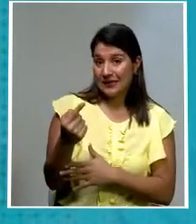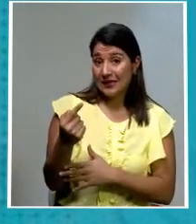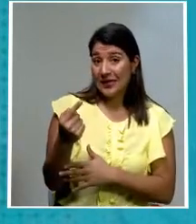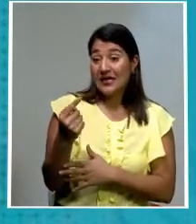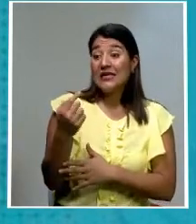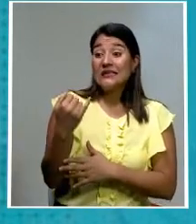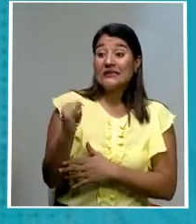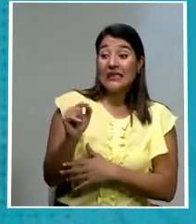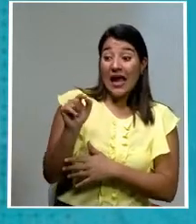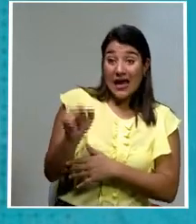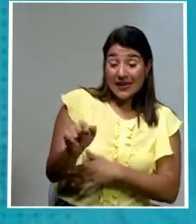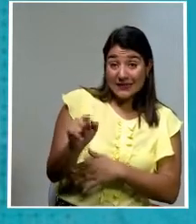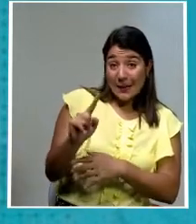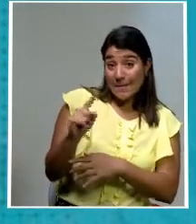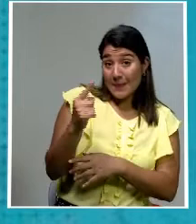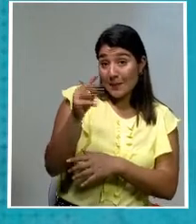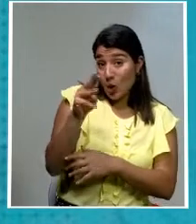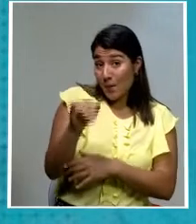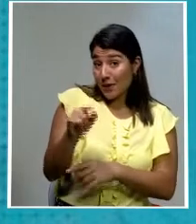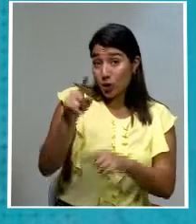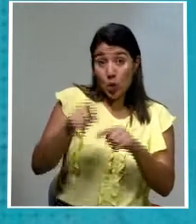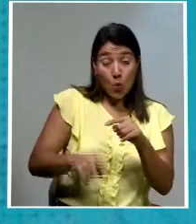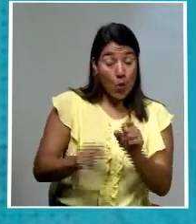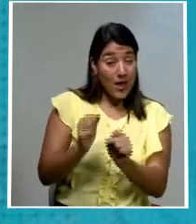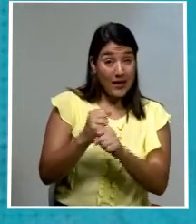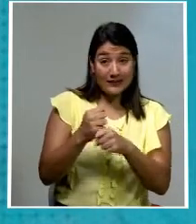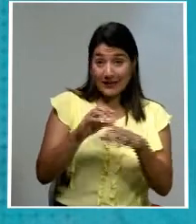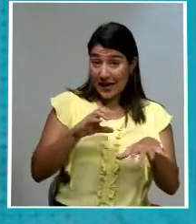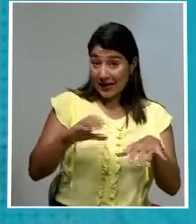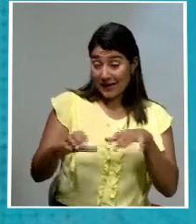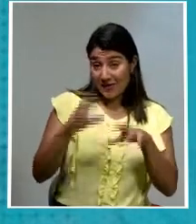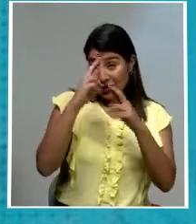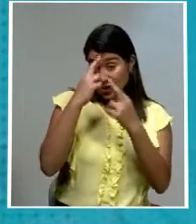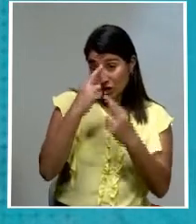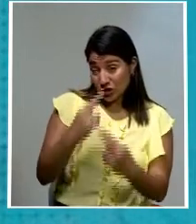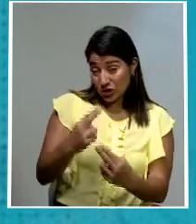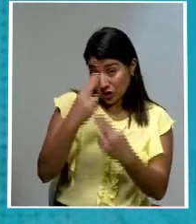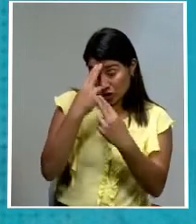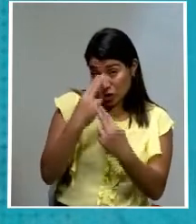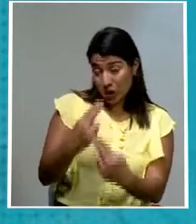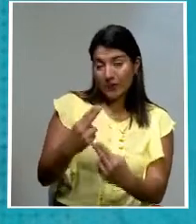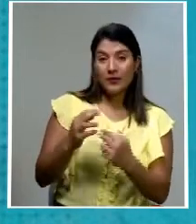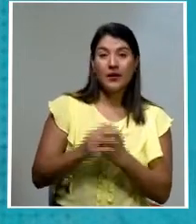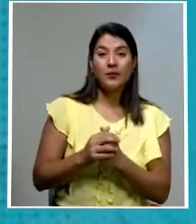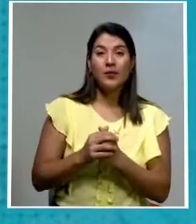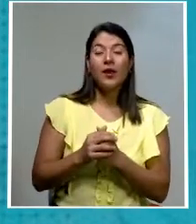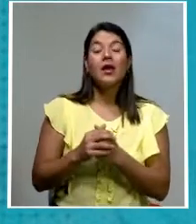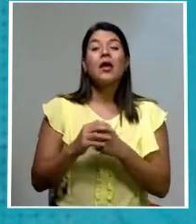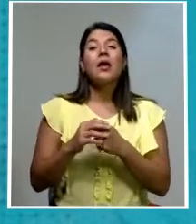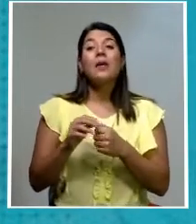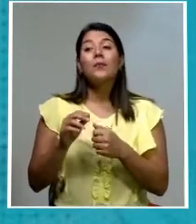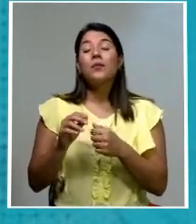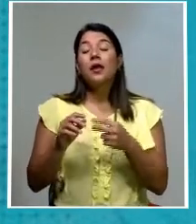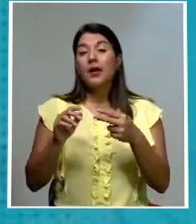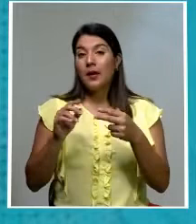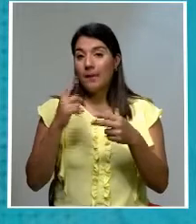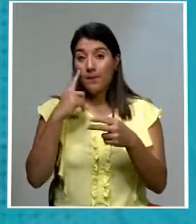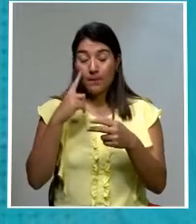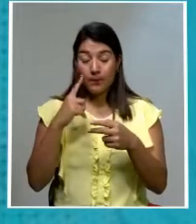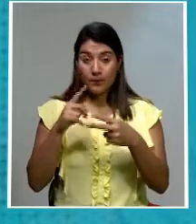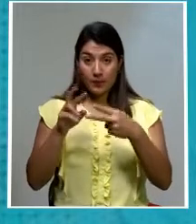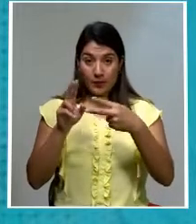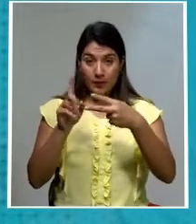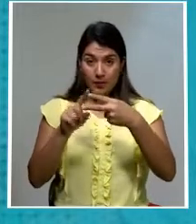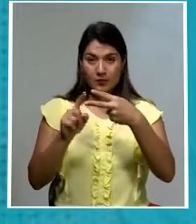día señalado fuera imposible iniciar sesiones. Esa imposibilidad está determinada por 2 circunstancias. 1.